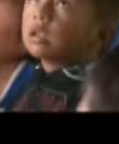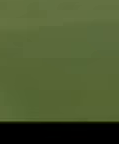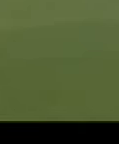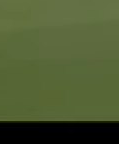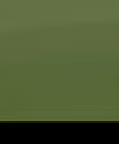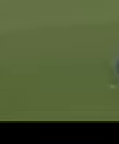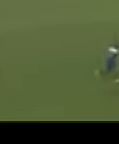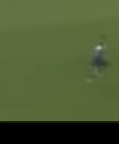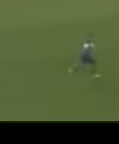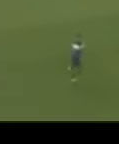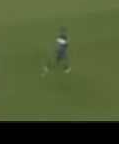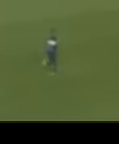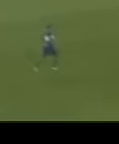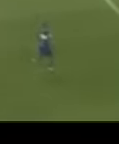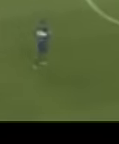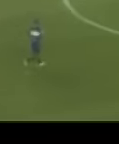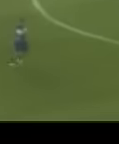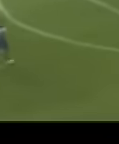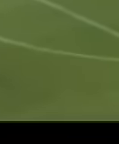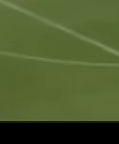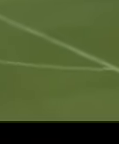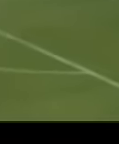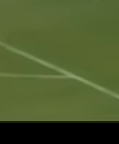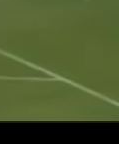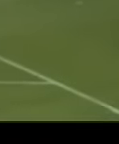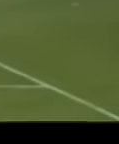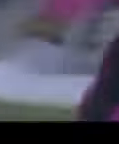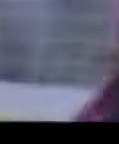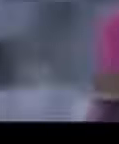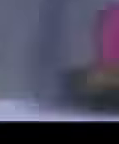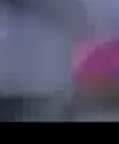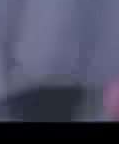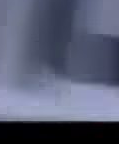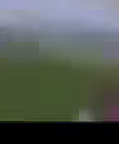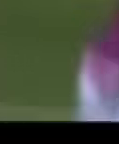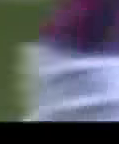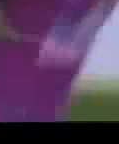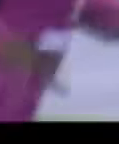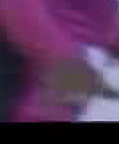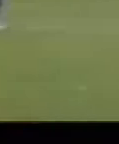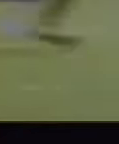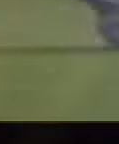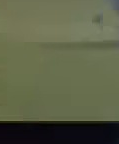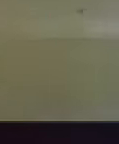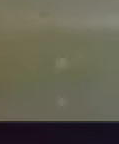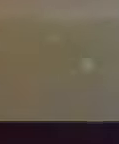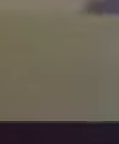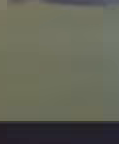siente entregó para cabezas, ahí está Isaurralde, cabeza, gol. ¡Gol!